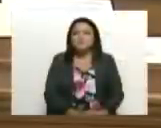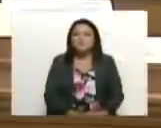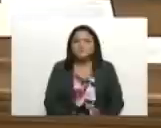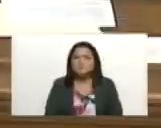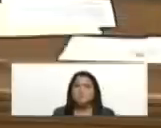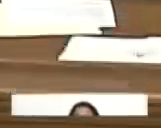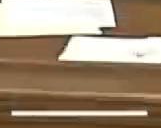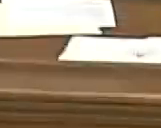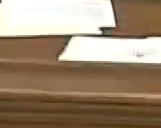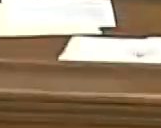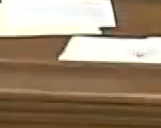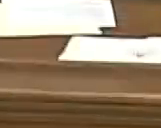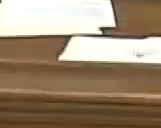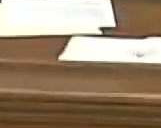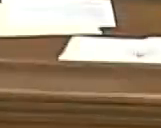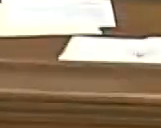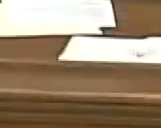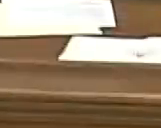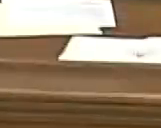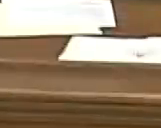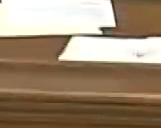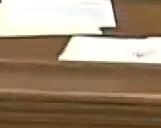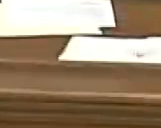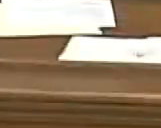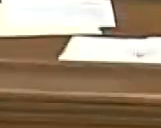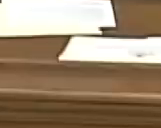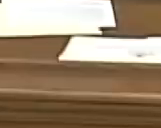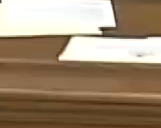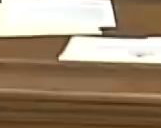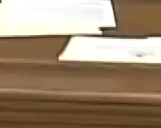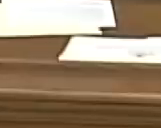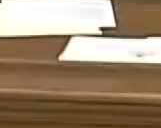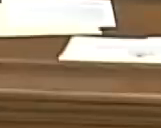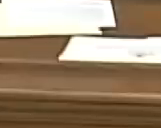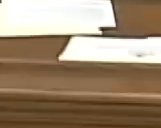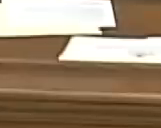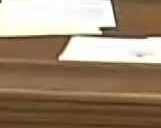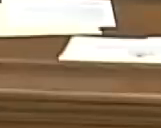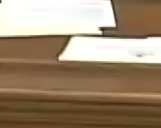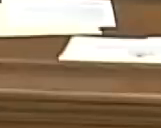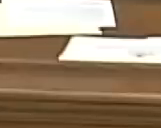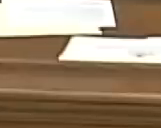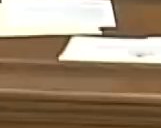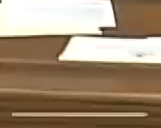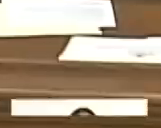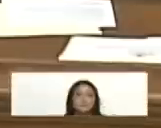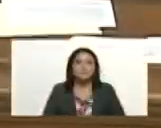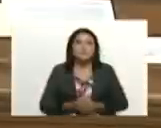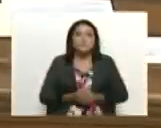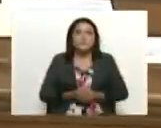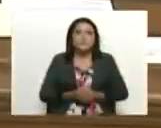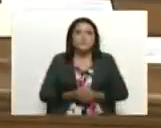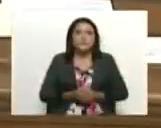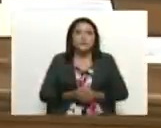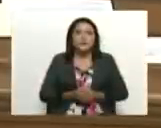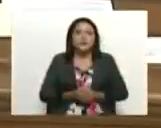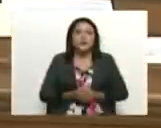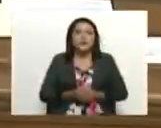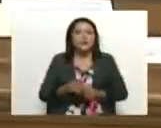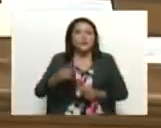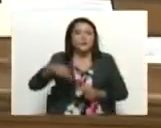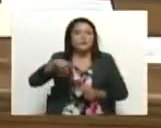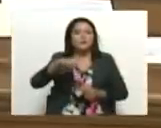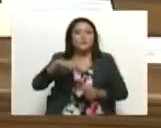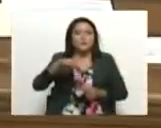ley. Esto es para los defensores de la sacrosanta propiedad privada. Si la propiedad privada tiene su